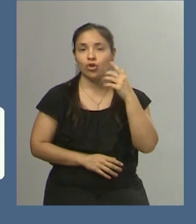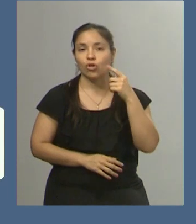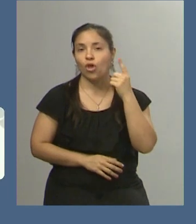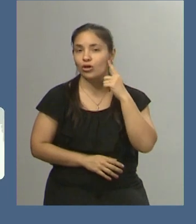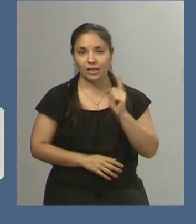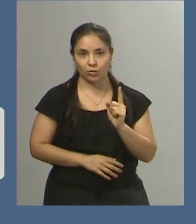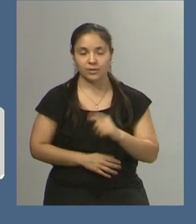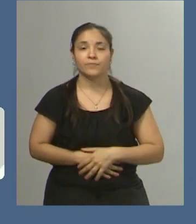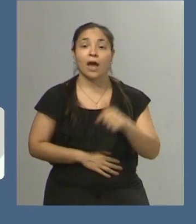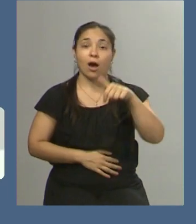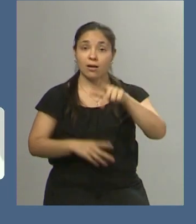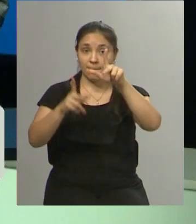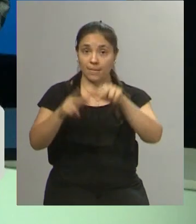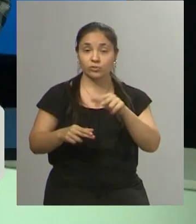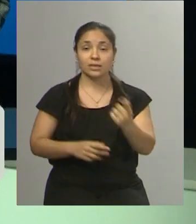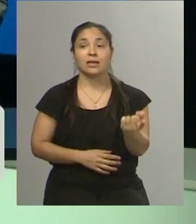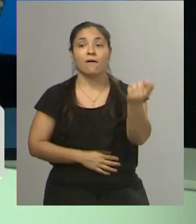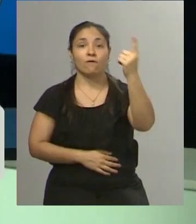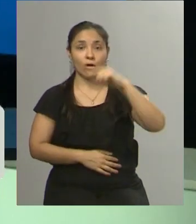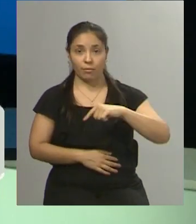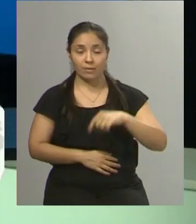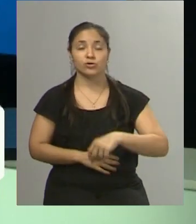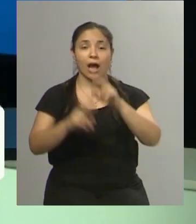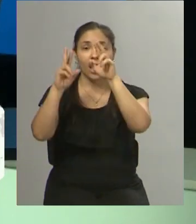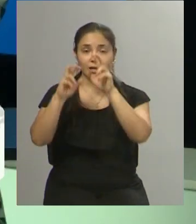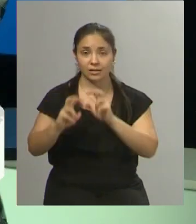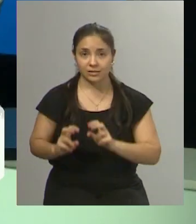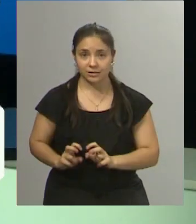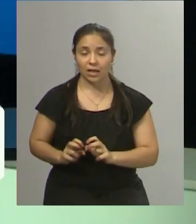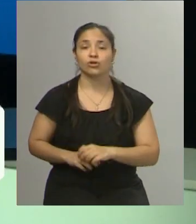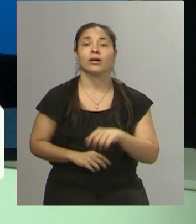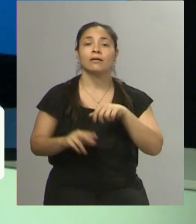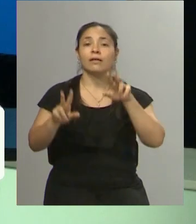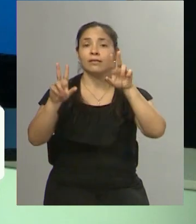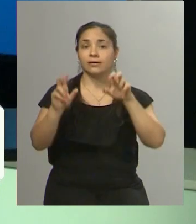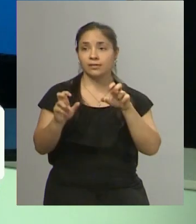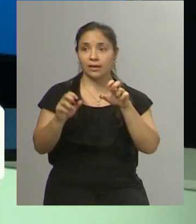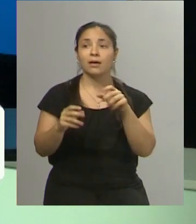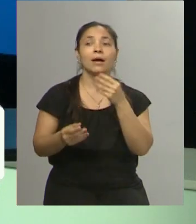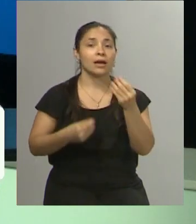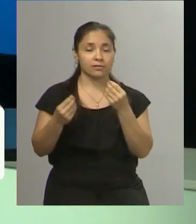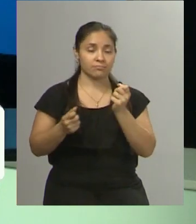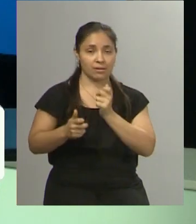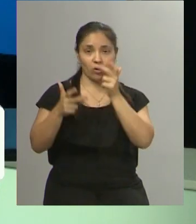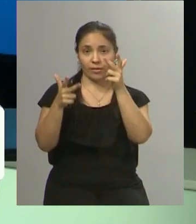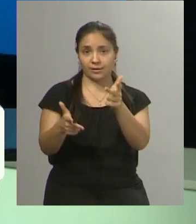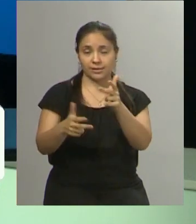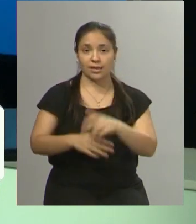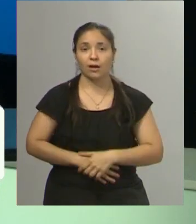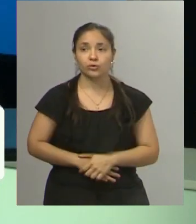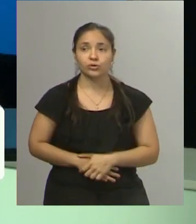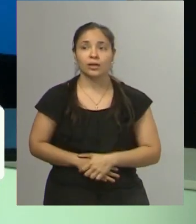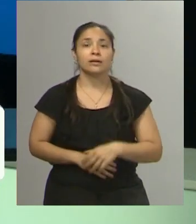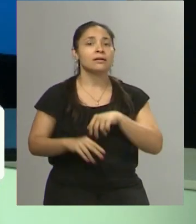Félix, vamos a ir a una pausa, enseguida vamos a regresar analizando, por supuesto, esto que es, que lo decíamos, ¿no? Al comienzo del programa, es